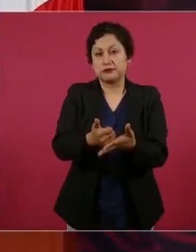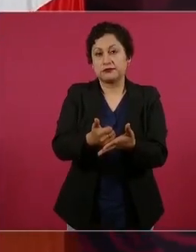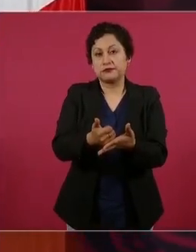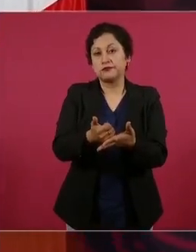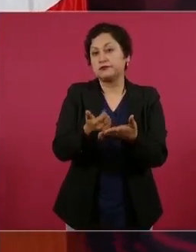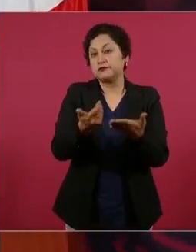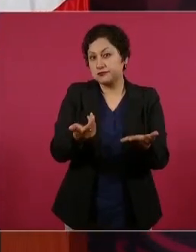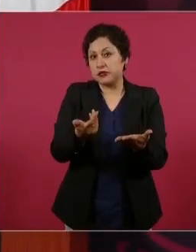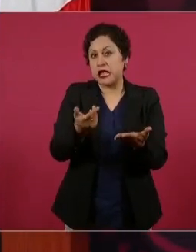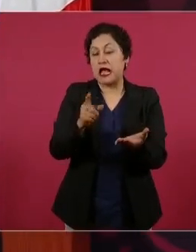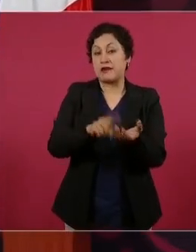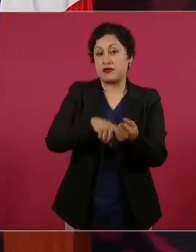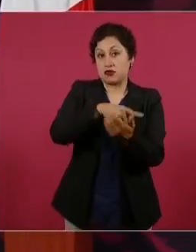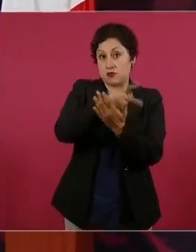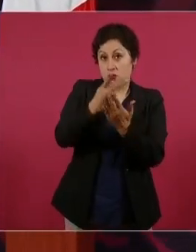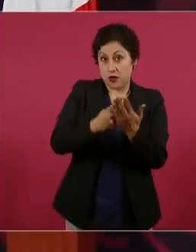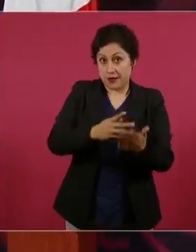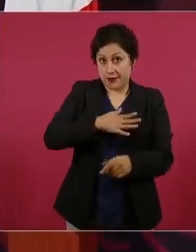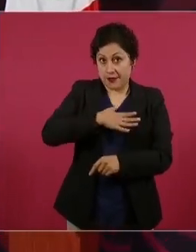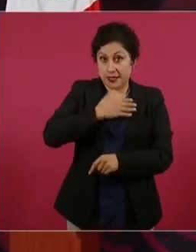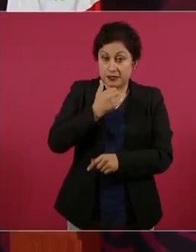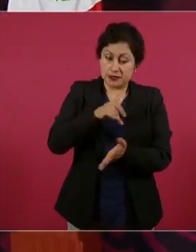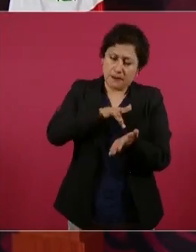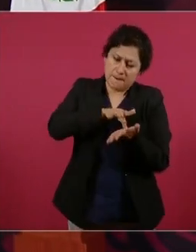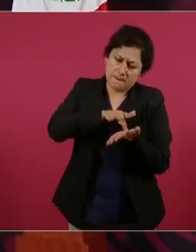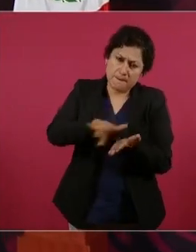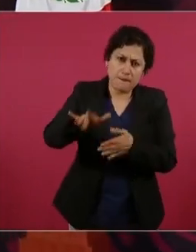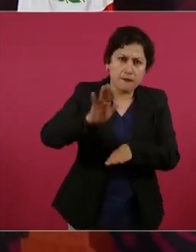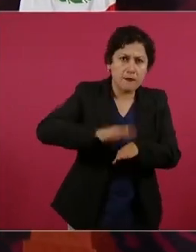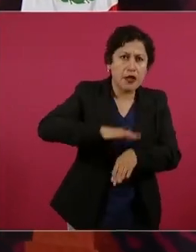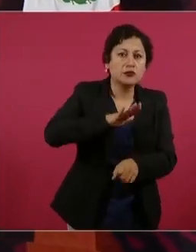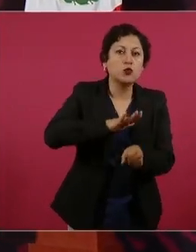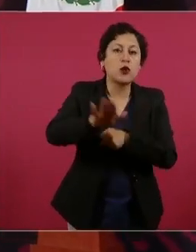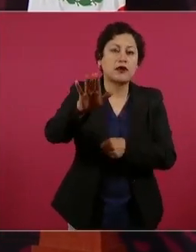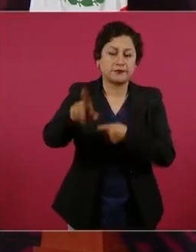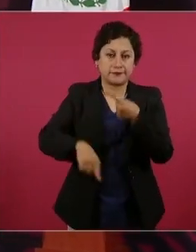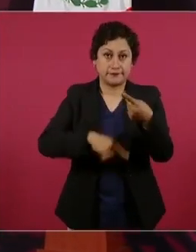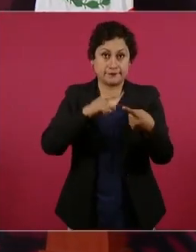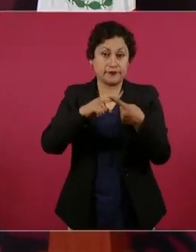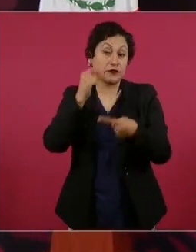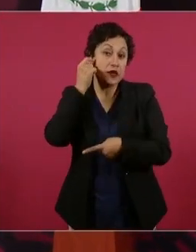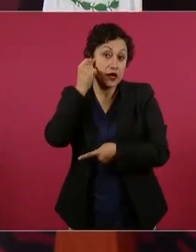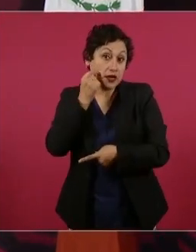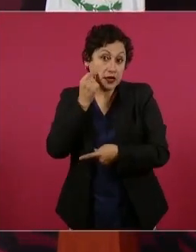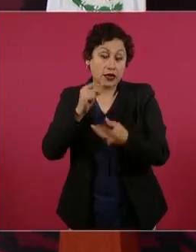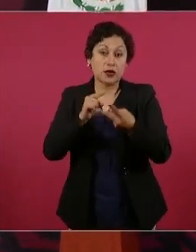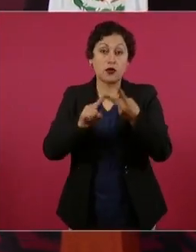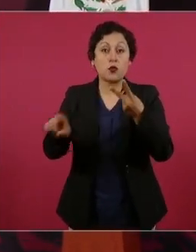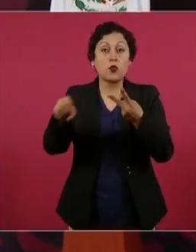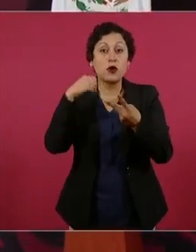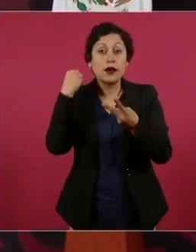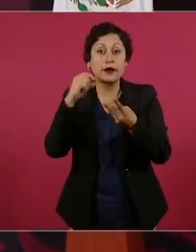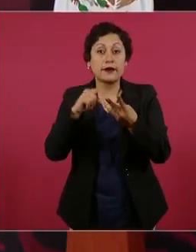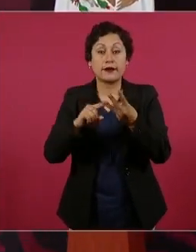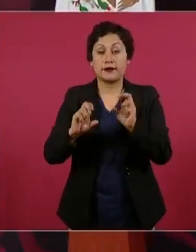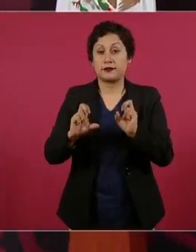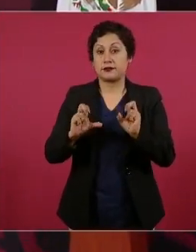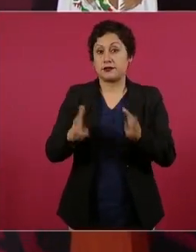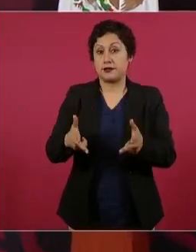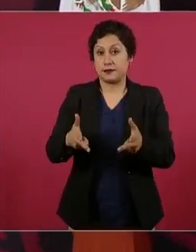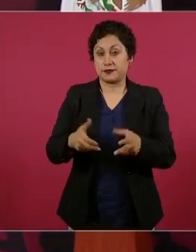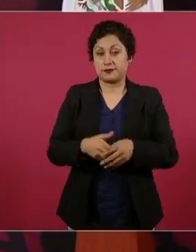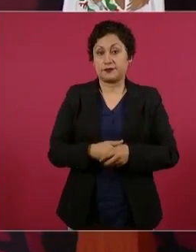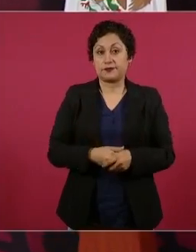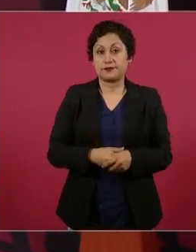más programas de bienestar, son Guerrero, Oaxaca y Chiapas.